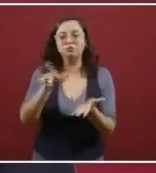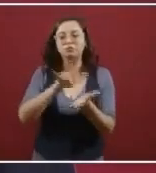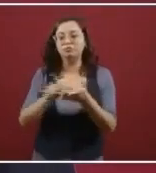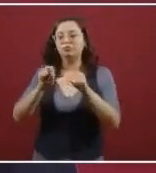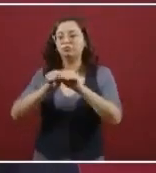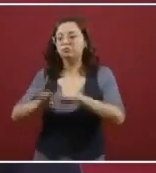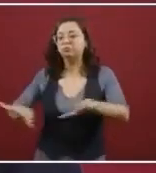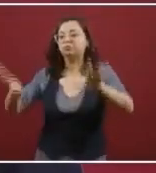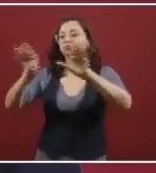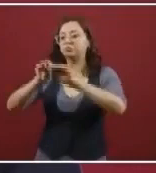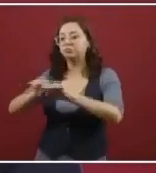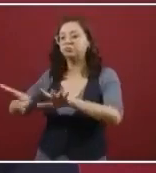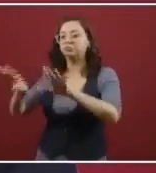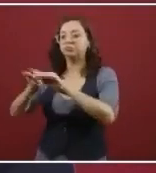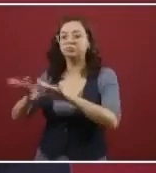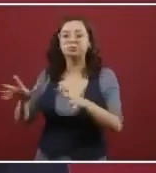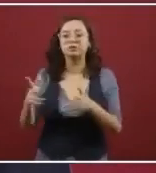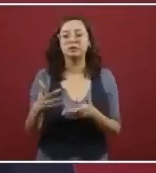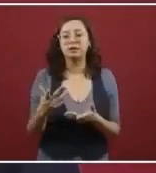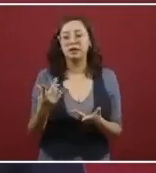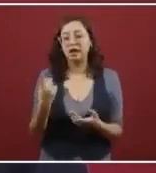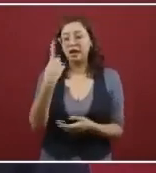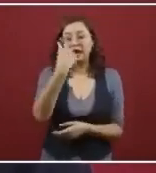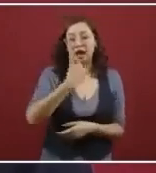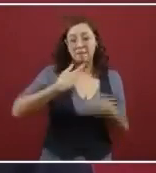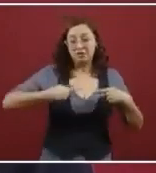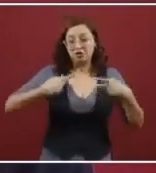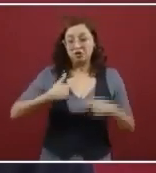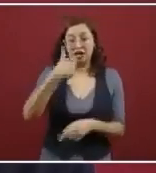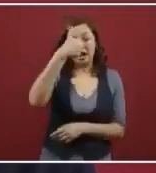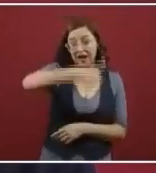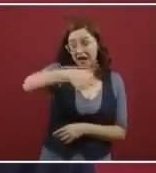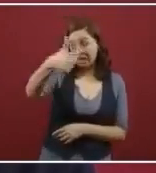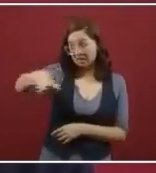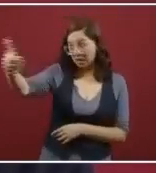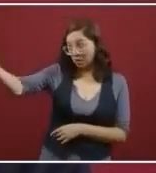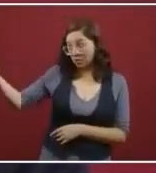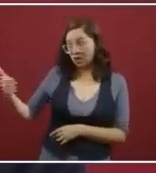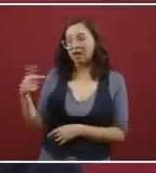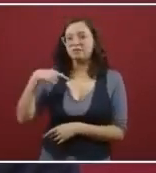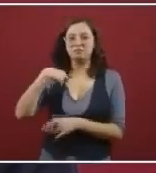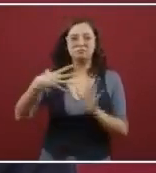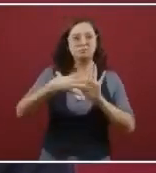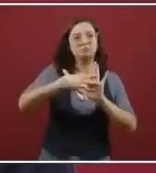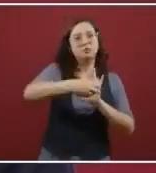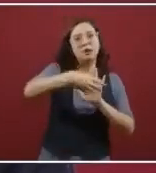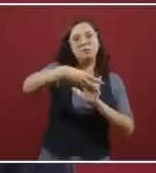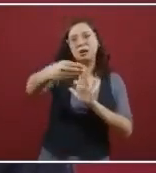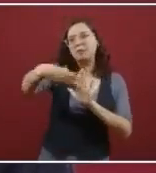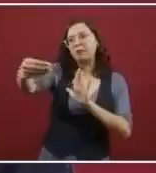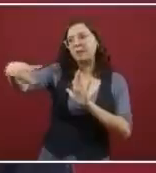es un medio, cada ciudadano es un medio de comunicación.